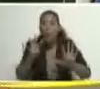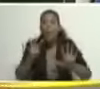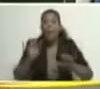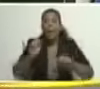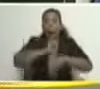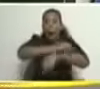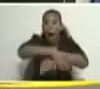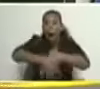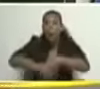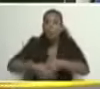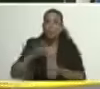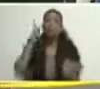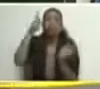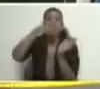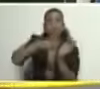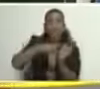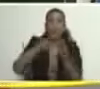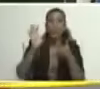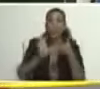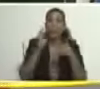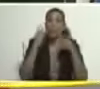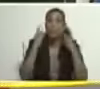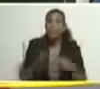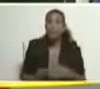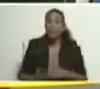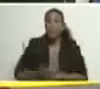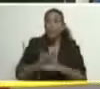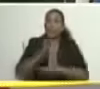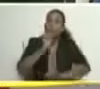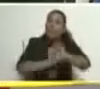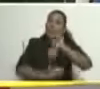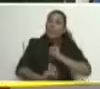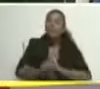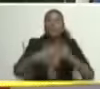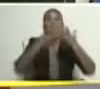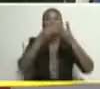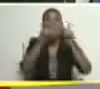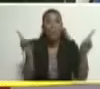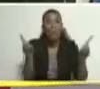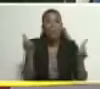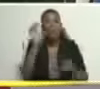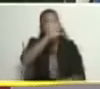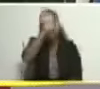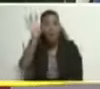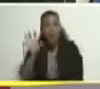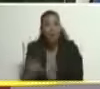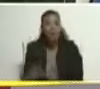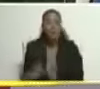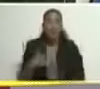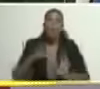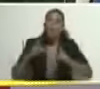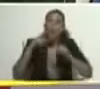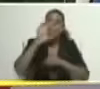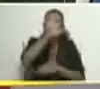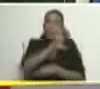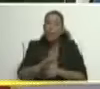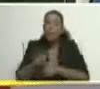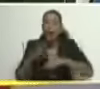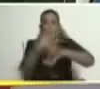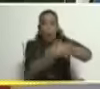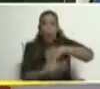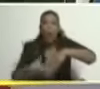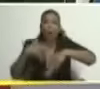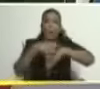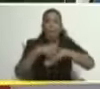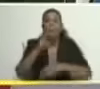fue protagonista y elemento fundamental por la defensa de la democracia en nuestro país y por la región y por la paz de